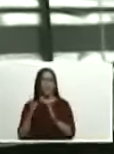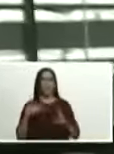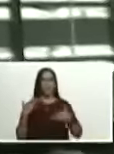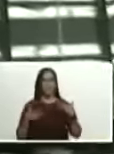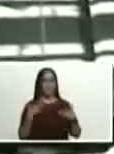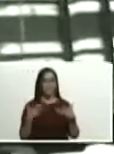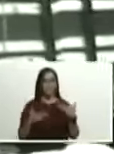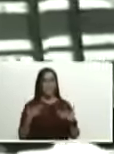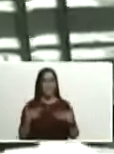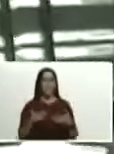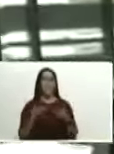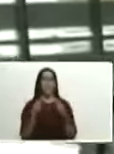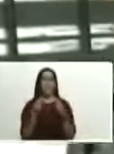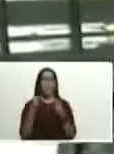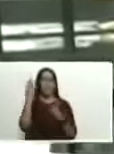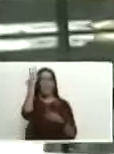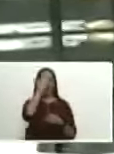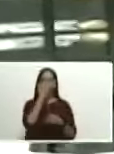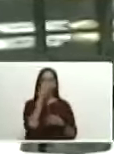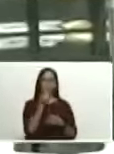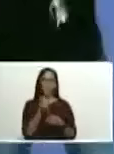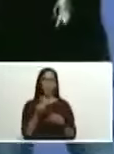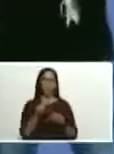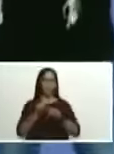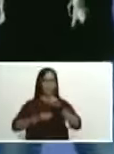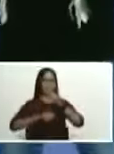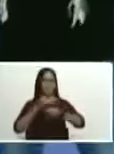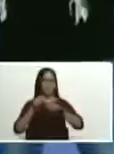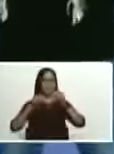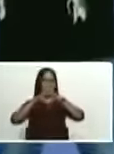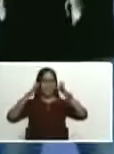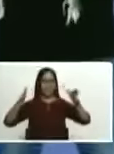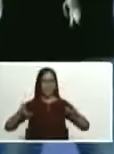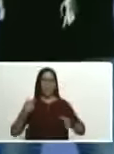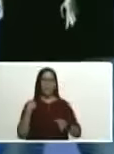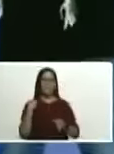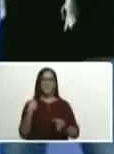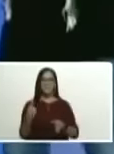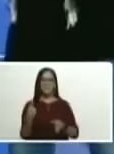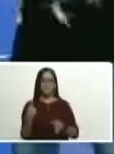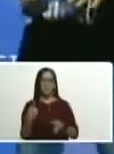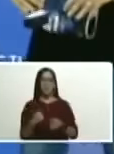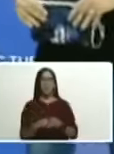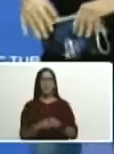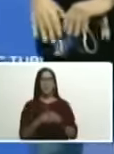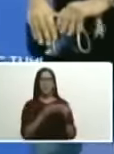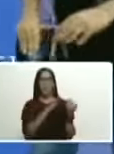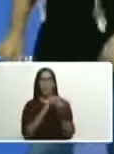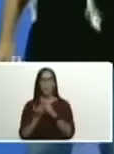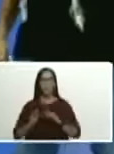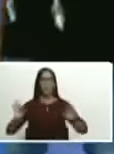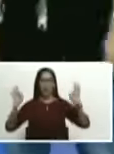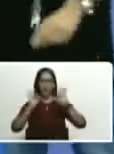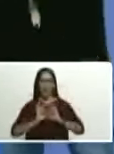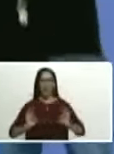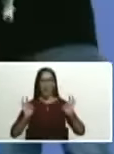evento. Muy hermoso el decorado de la tarima principal, como una